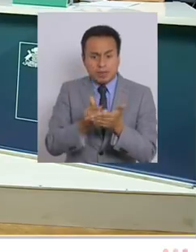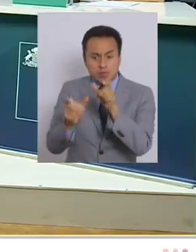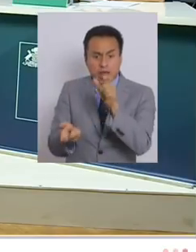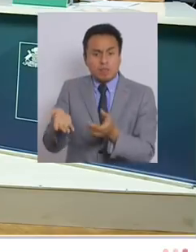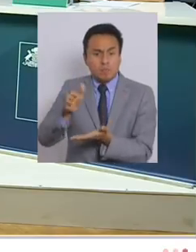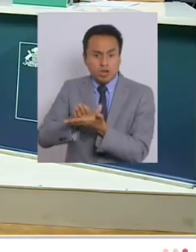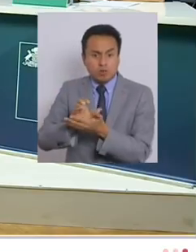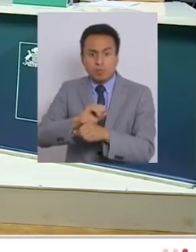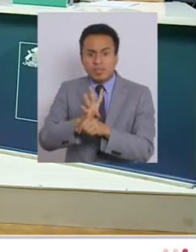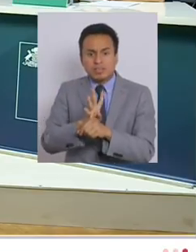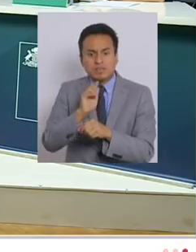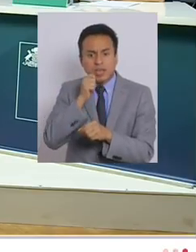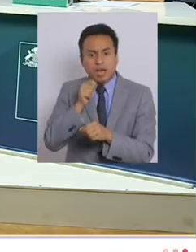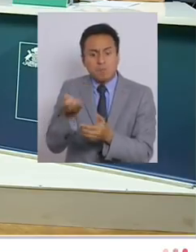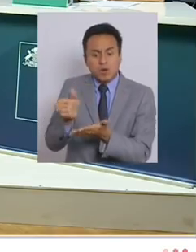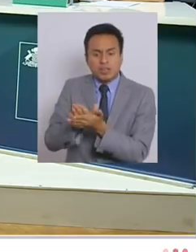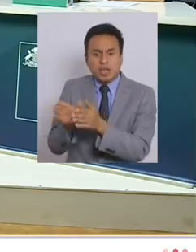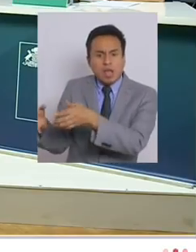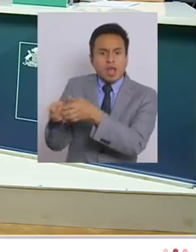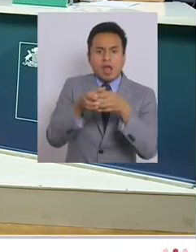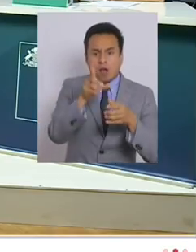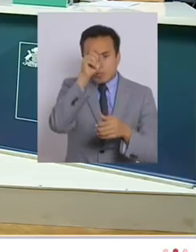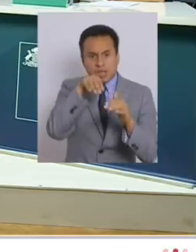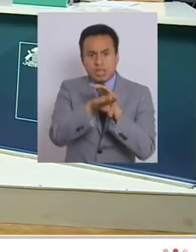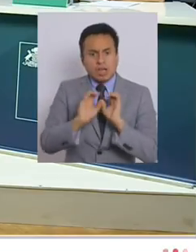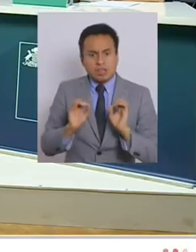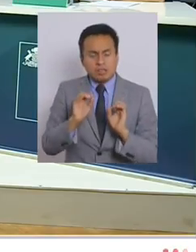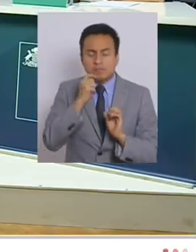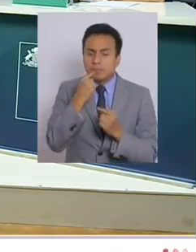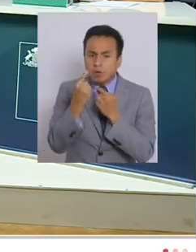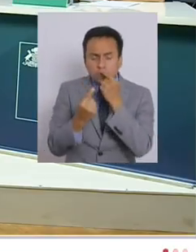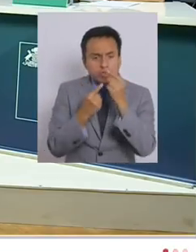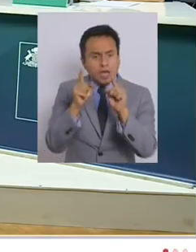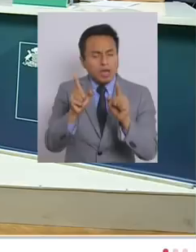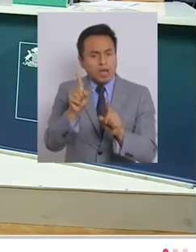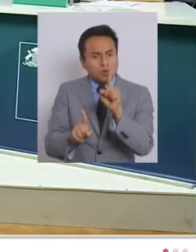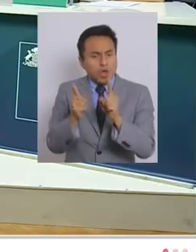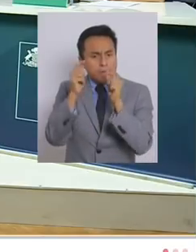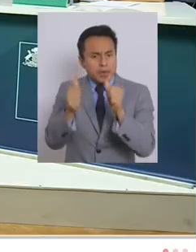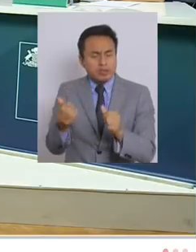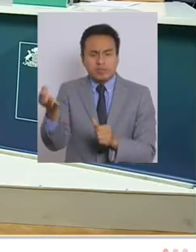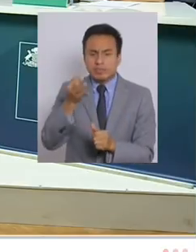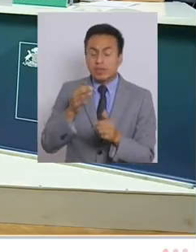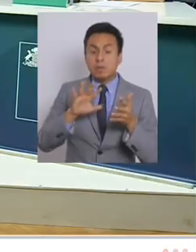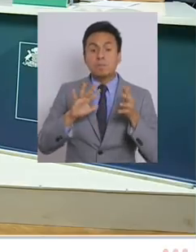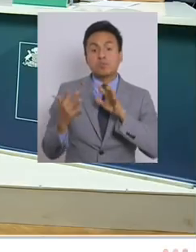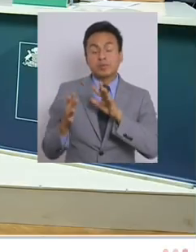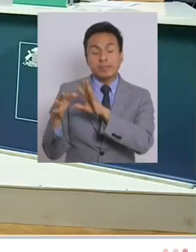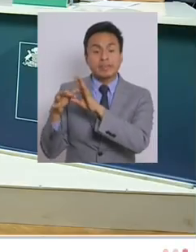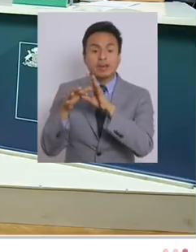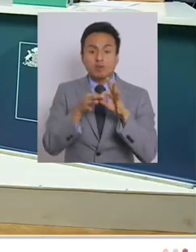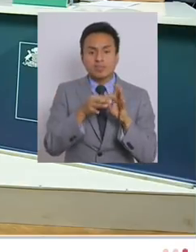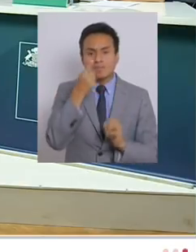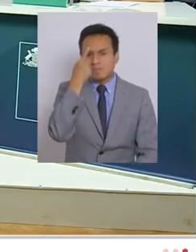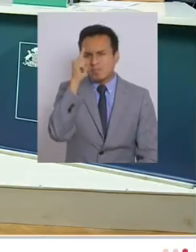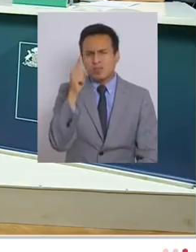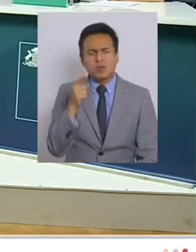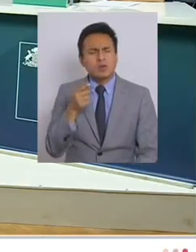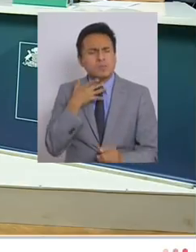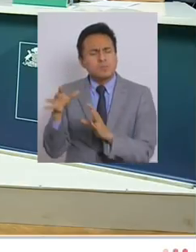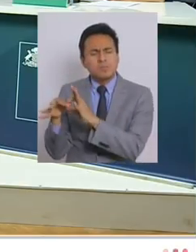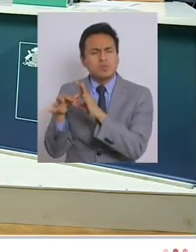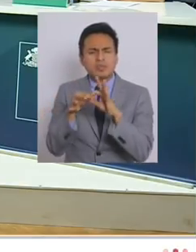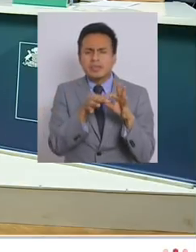por cody fallecen sin ser hospitalizado en la misma nota se les consulta algunos expertos que dan luces de las posibles causas pero a que se